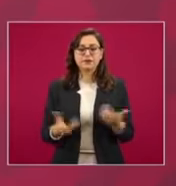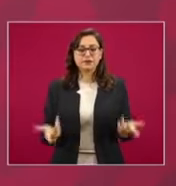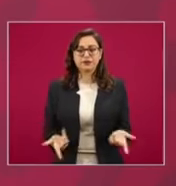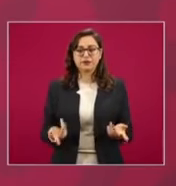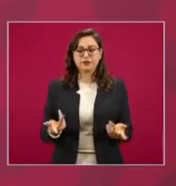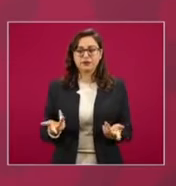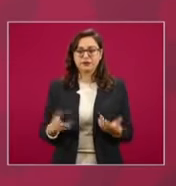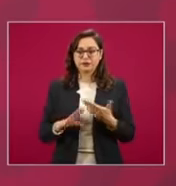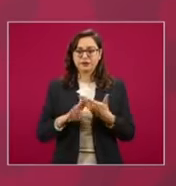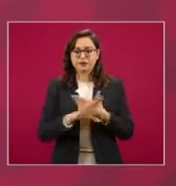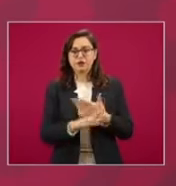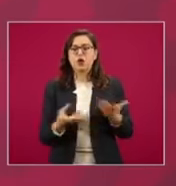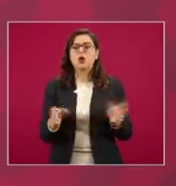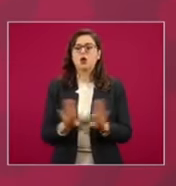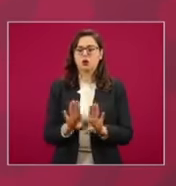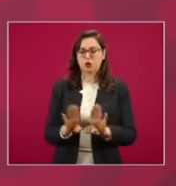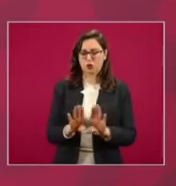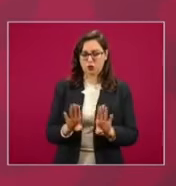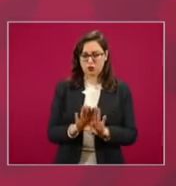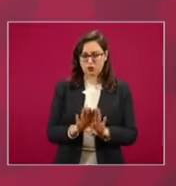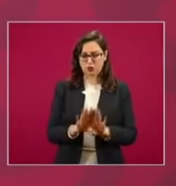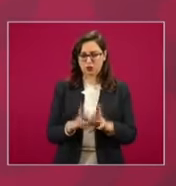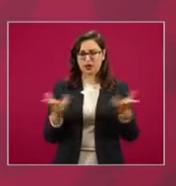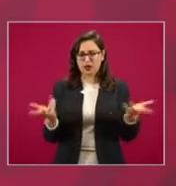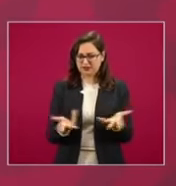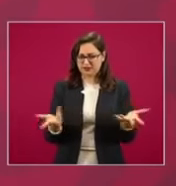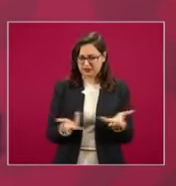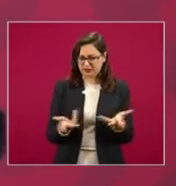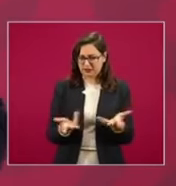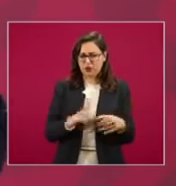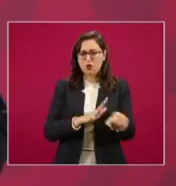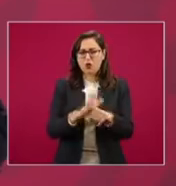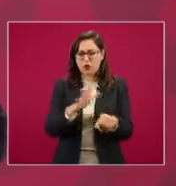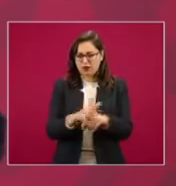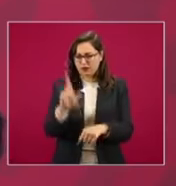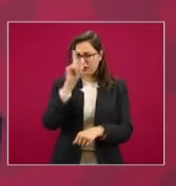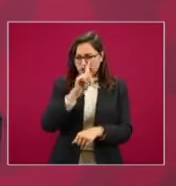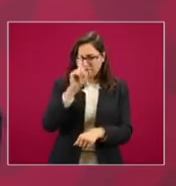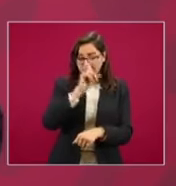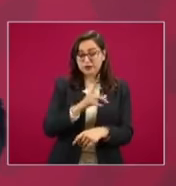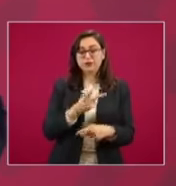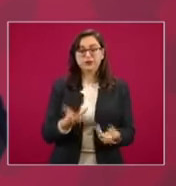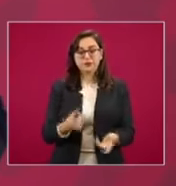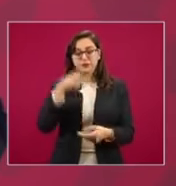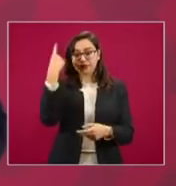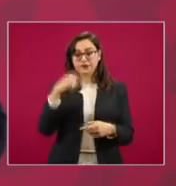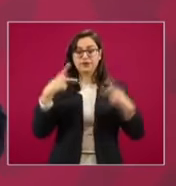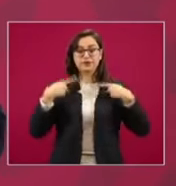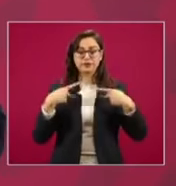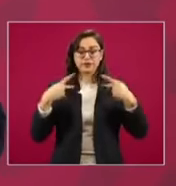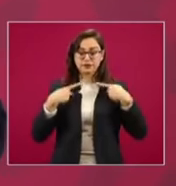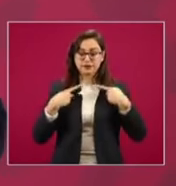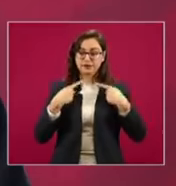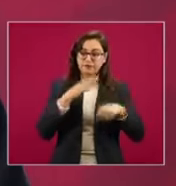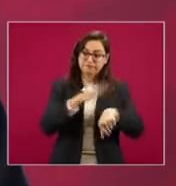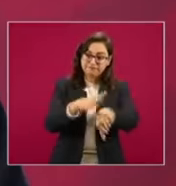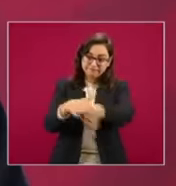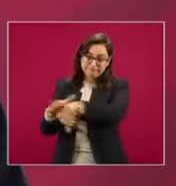hacer en este caso o sea o qu se recomienda en este caso para que la gente